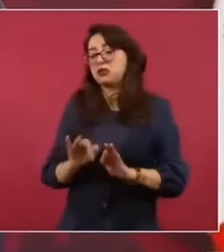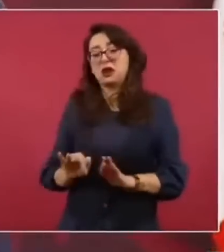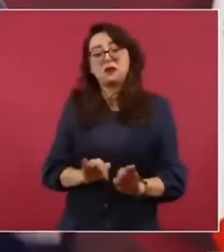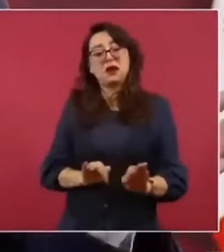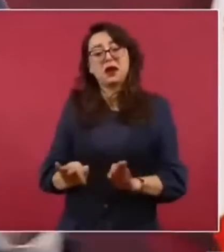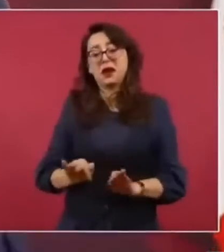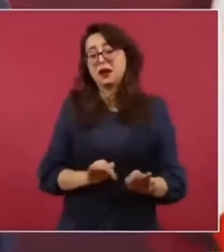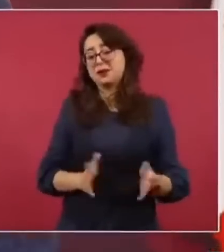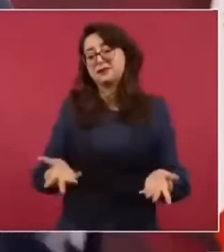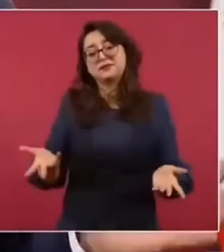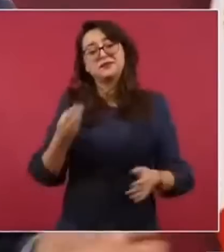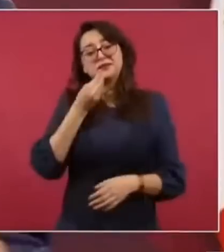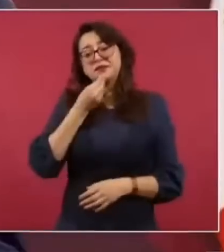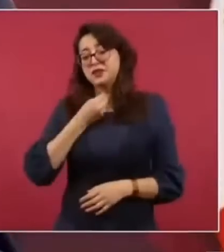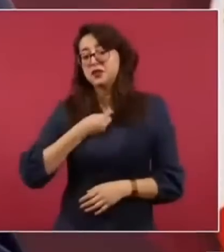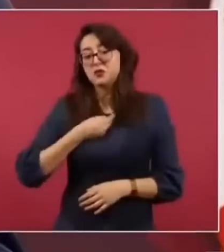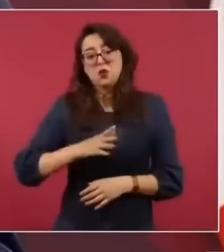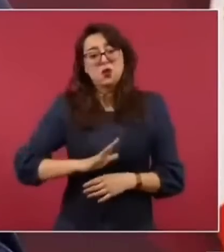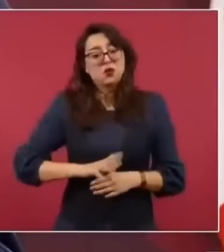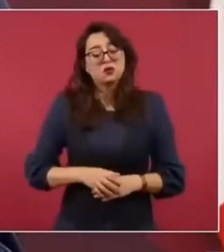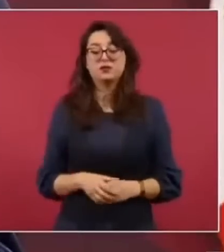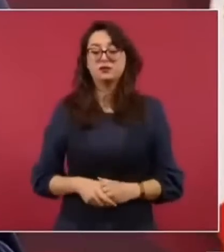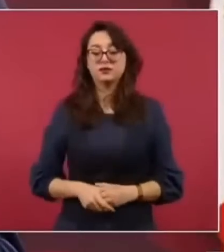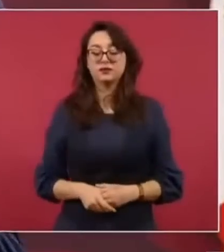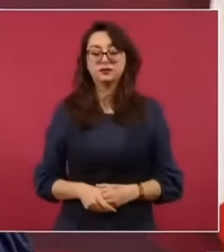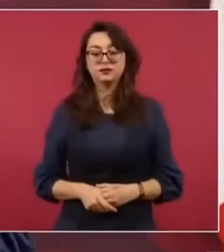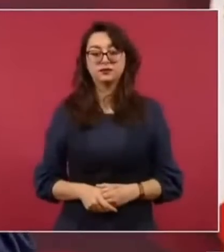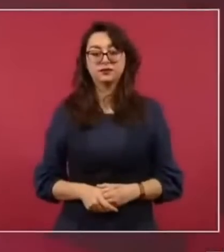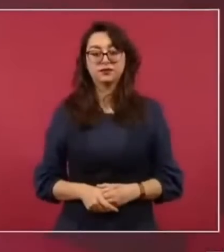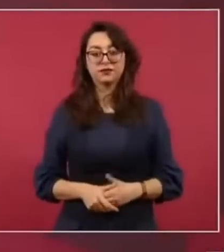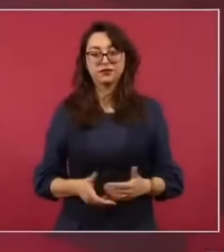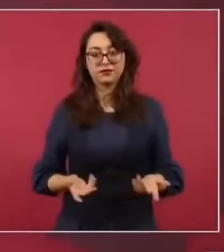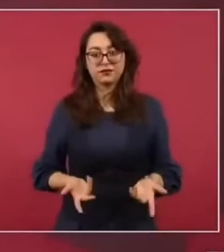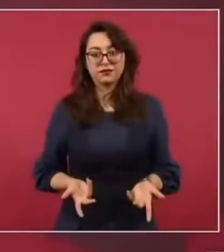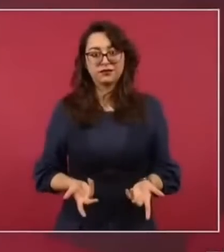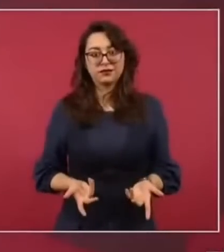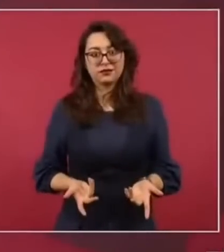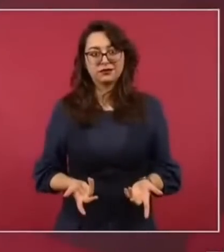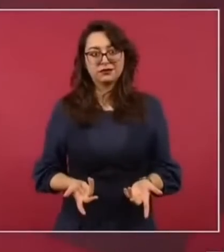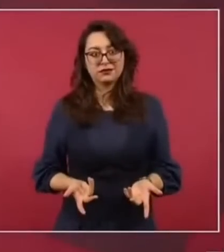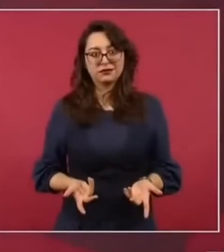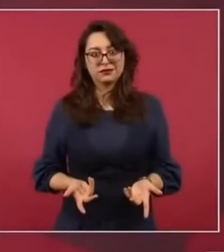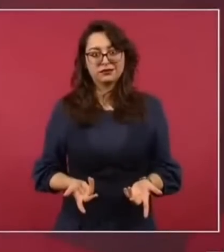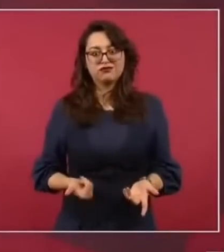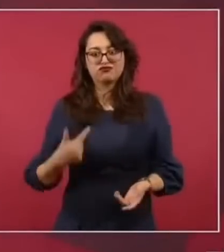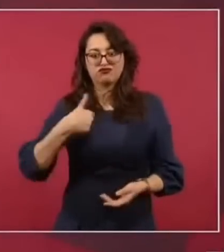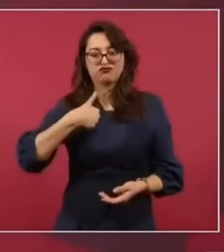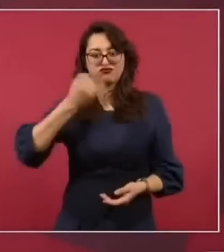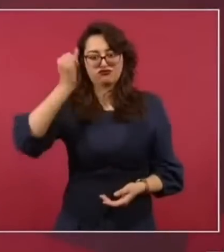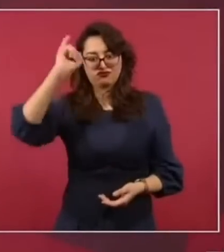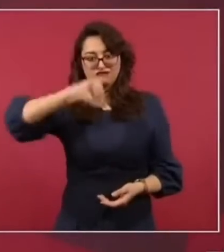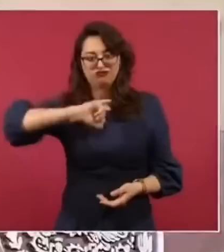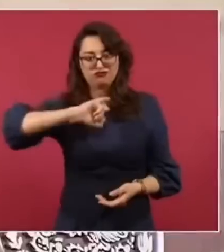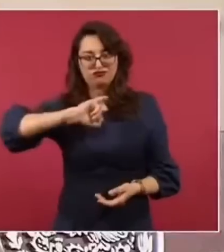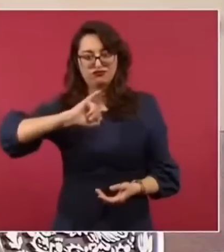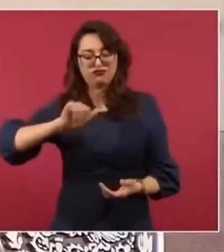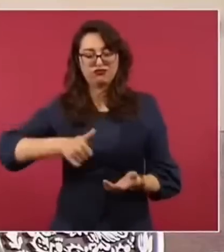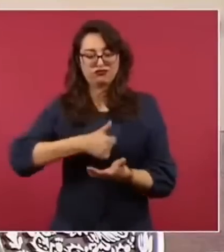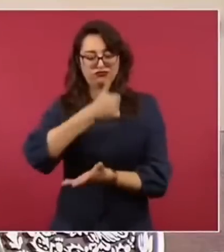A mí también me llegó a plantear lo mismo, como en esos tiempos. Era yo jefe de gobierno